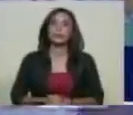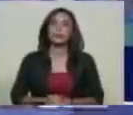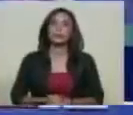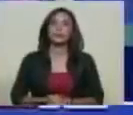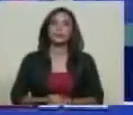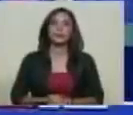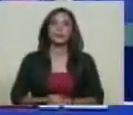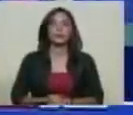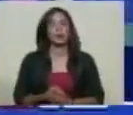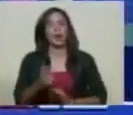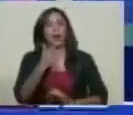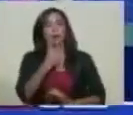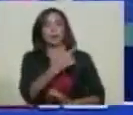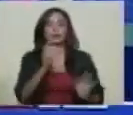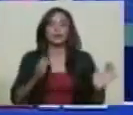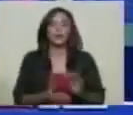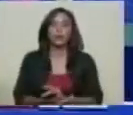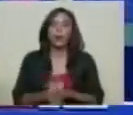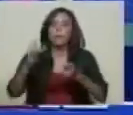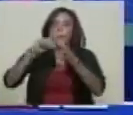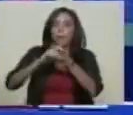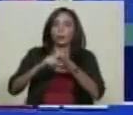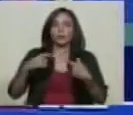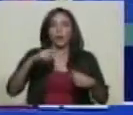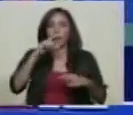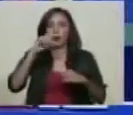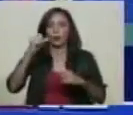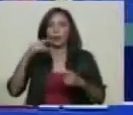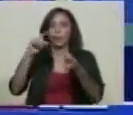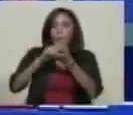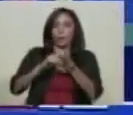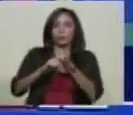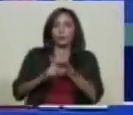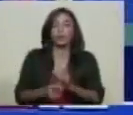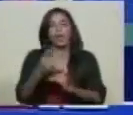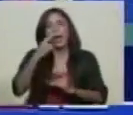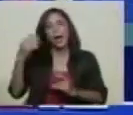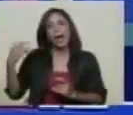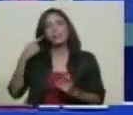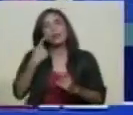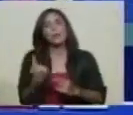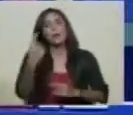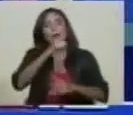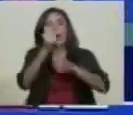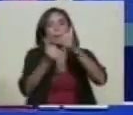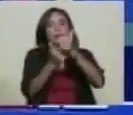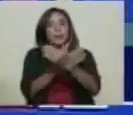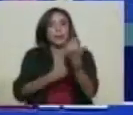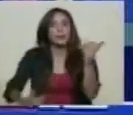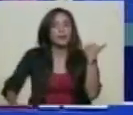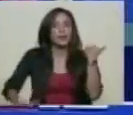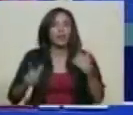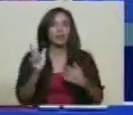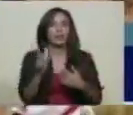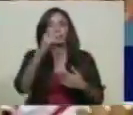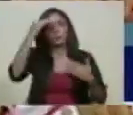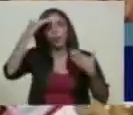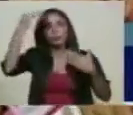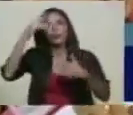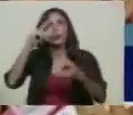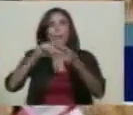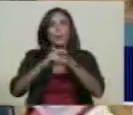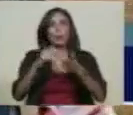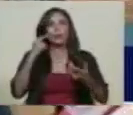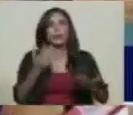Cilia Flores de Maduro, la primera combatiente, era primera vicepresidenta del Partido Socialista. Un saludo a Cilita,